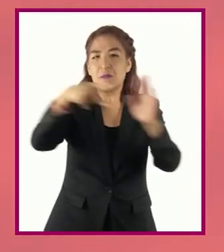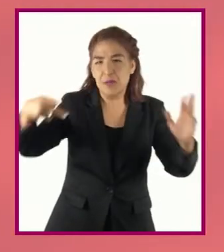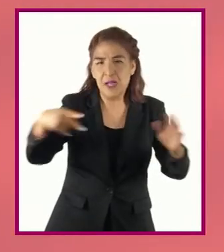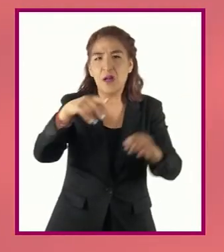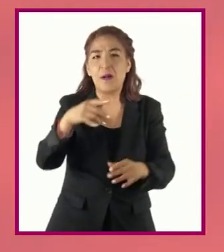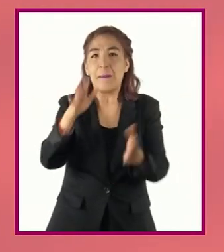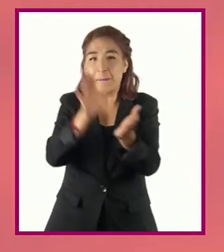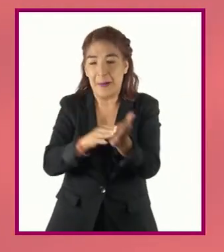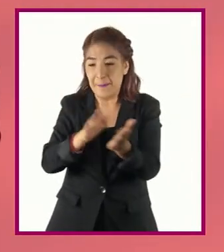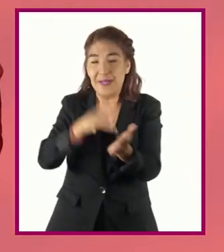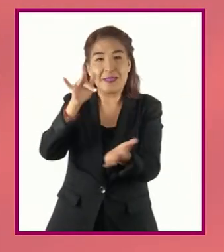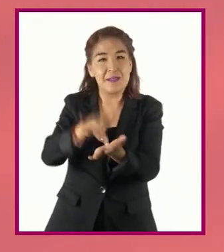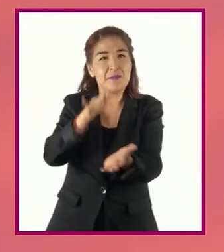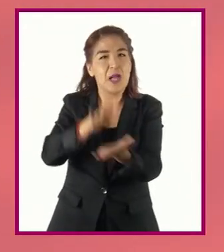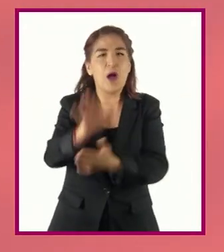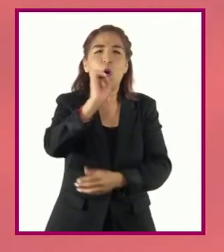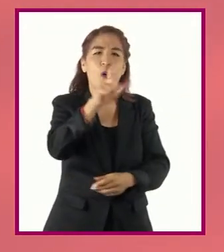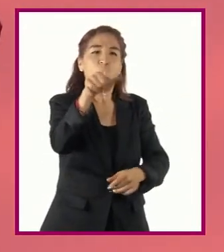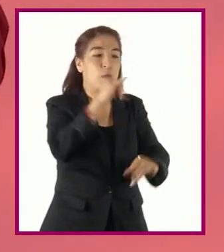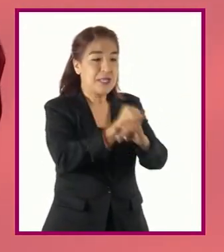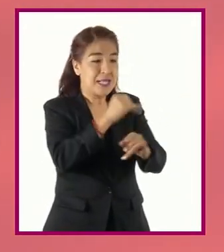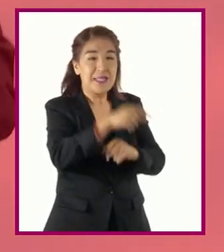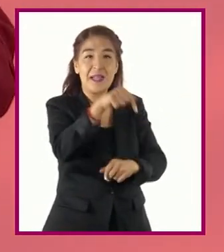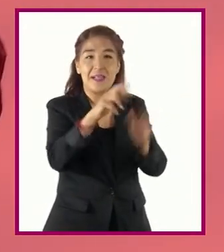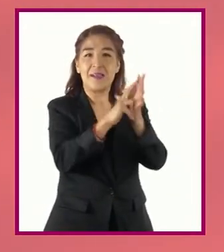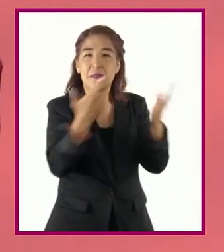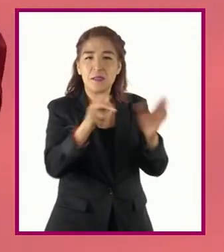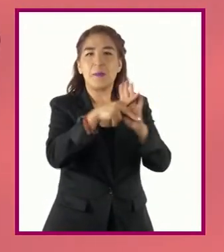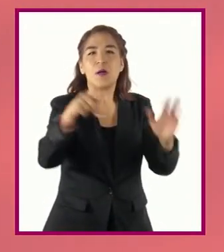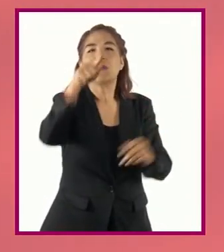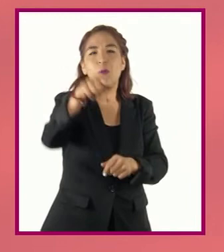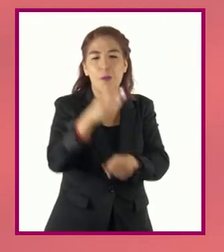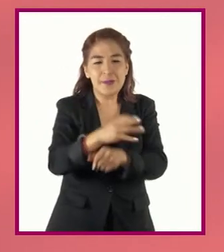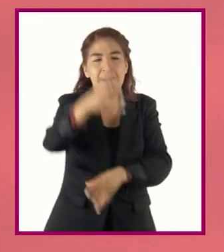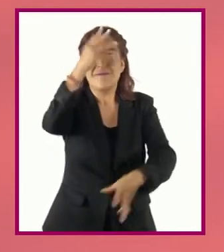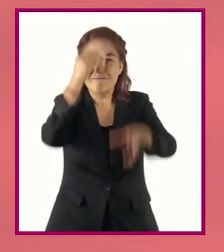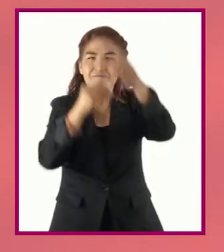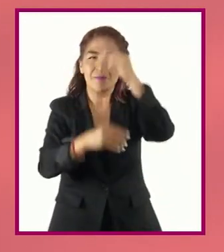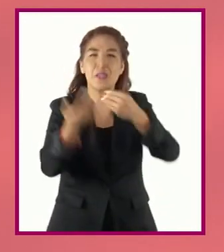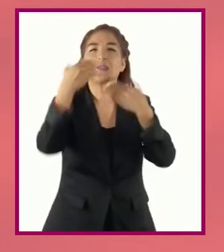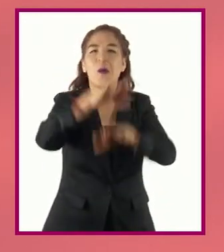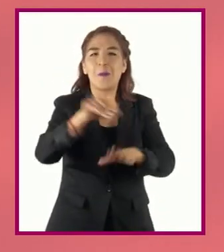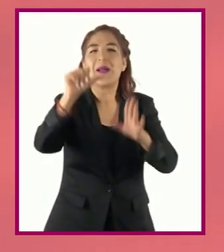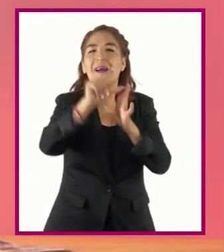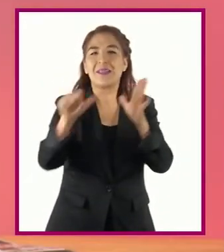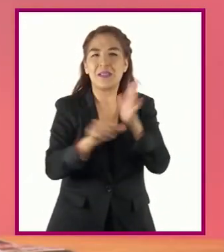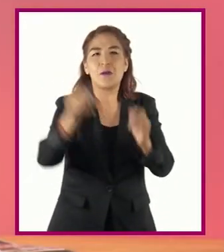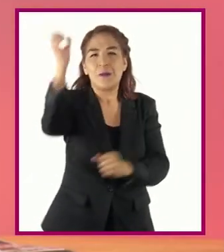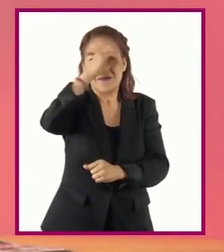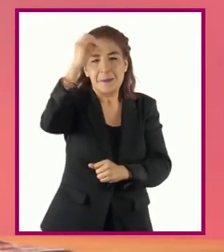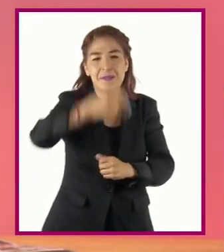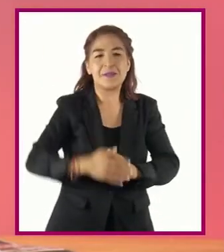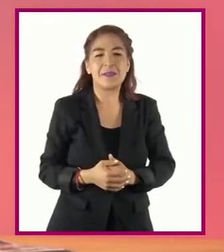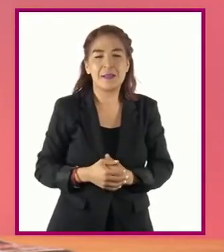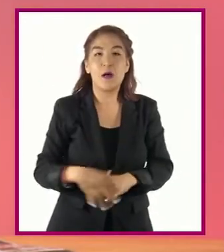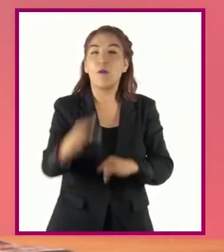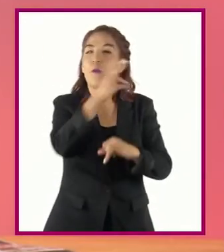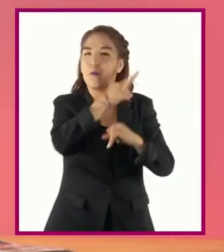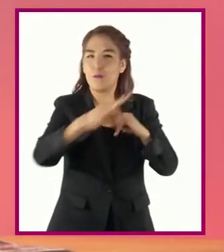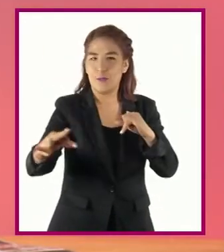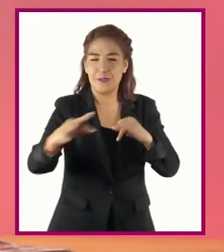línea, tendrán oportunidad de poner a prueba lo que hemos aprendido sobre los artículos de opinión. Por